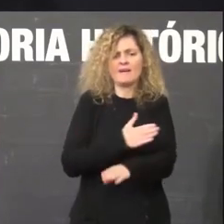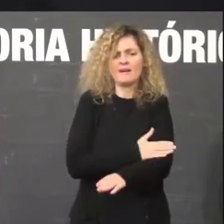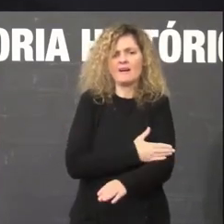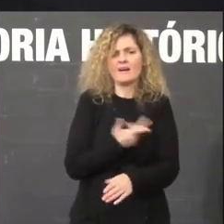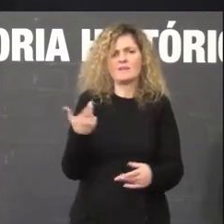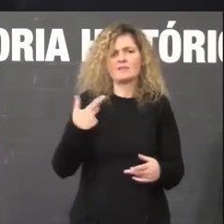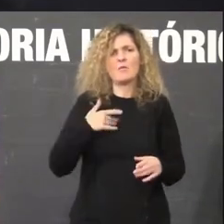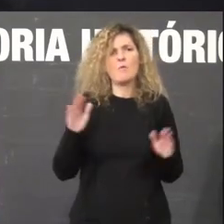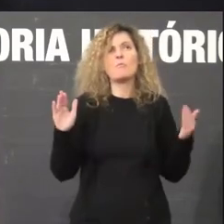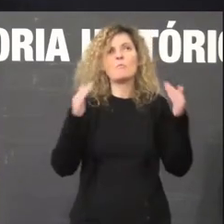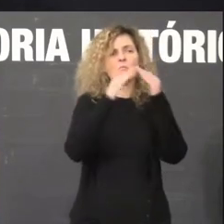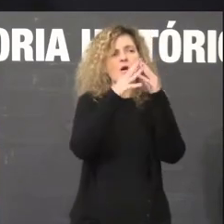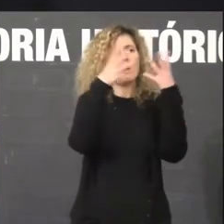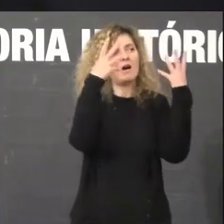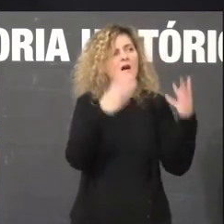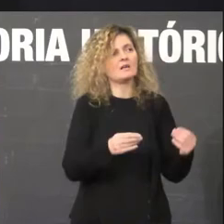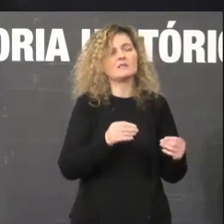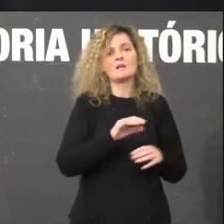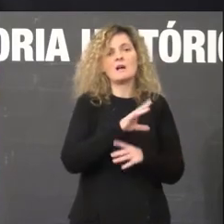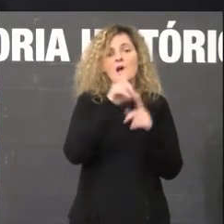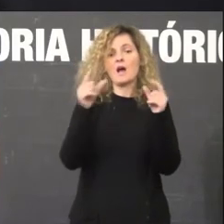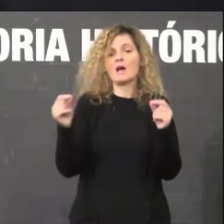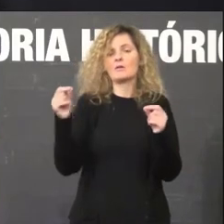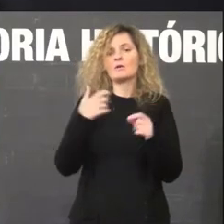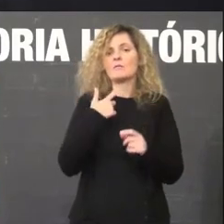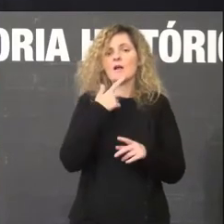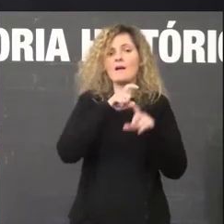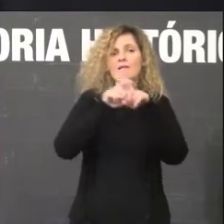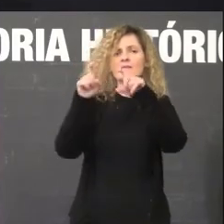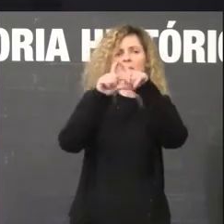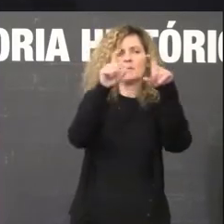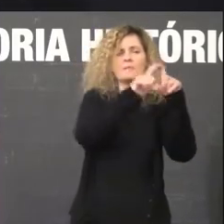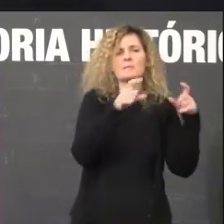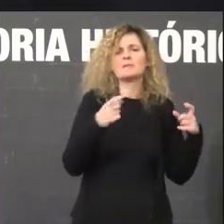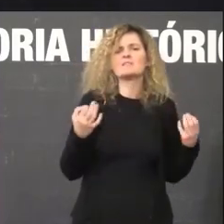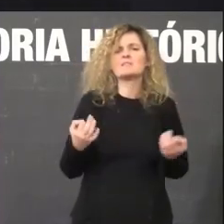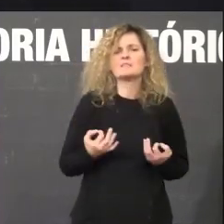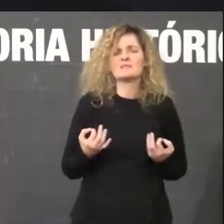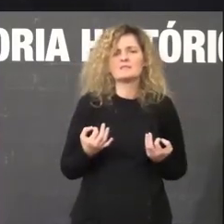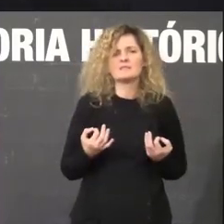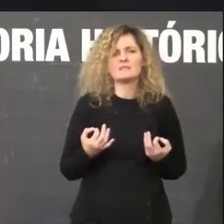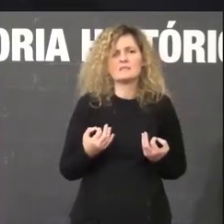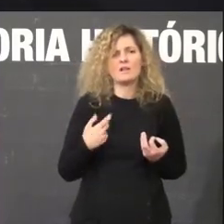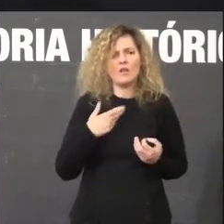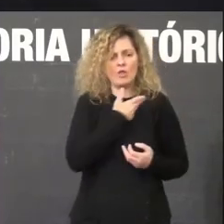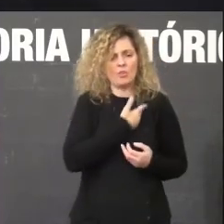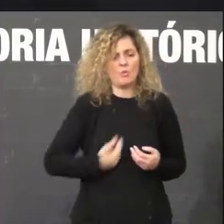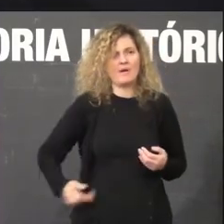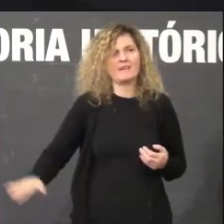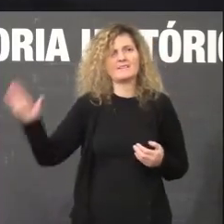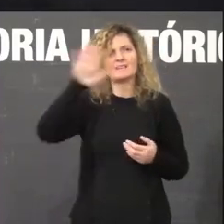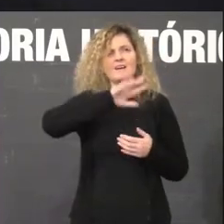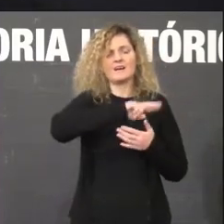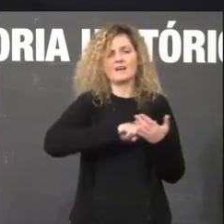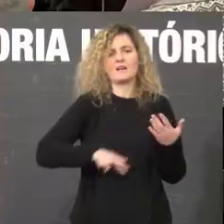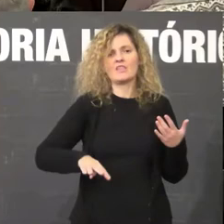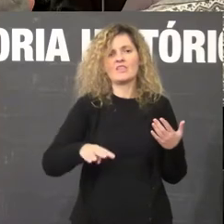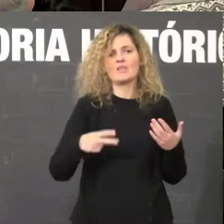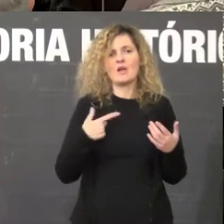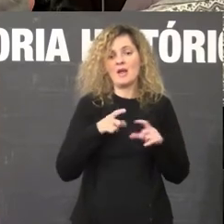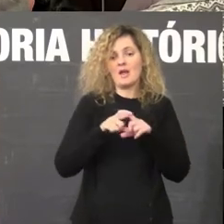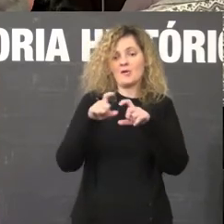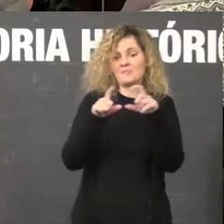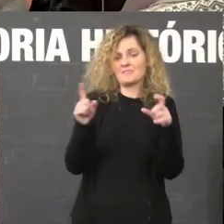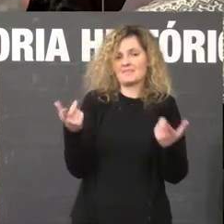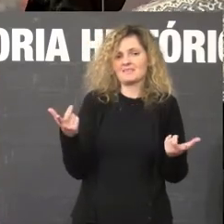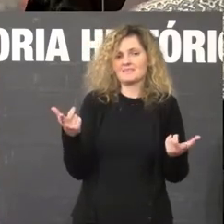temos unhos montes inzados de eucaliptos por unhas empresas que son donas de Galicia, non? Non as empresas,